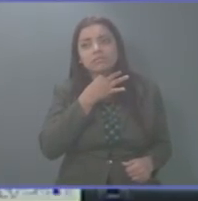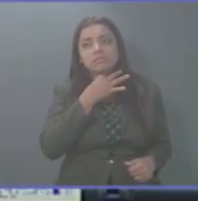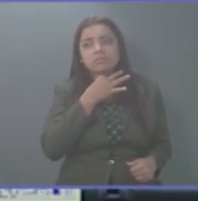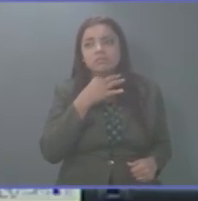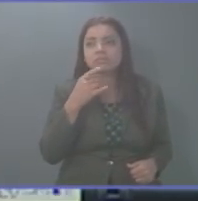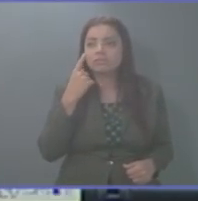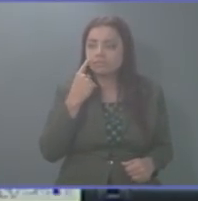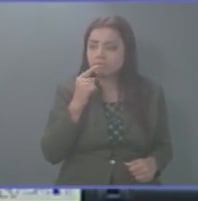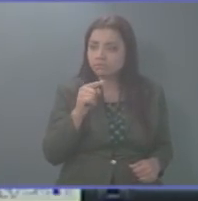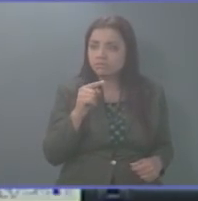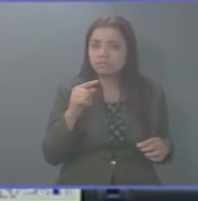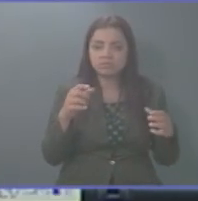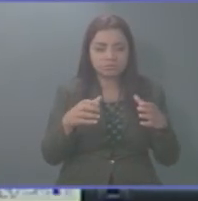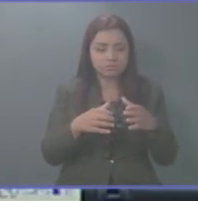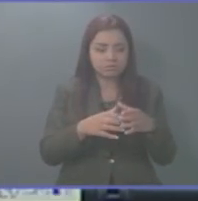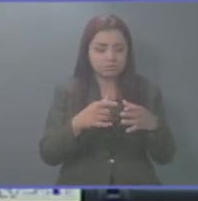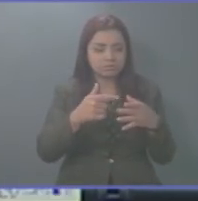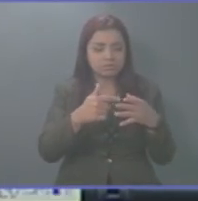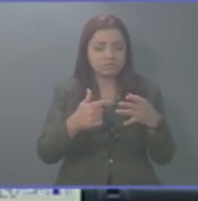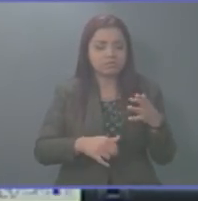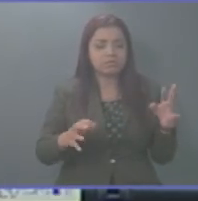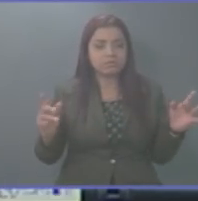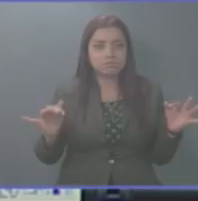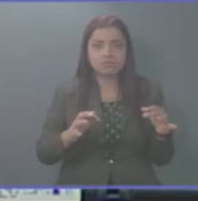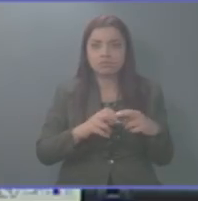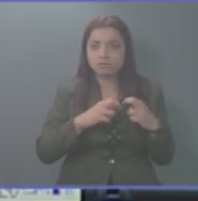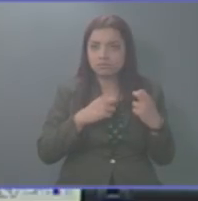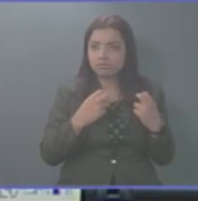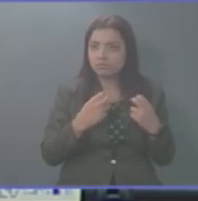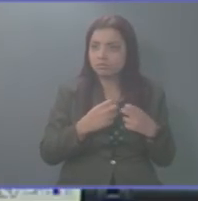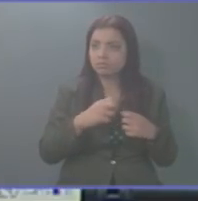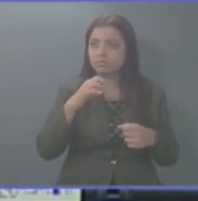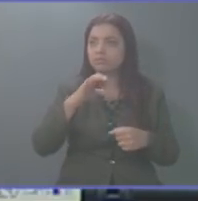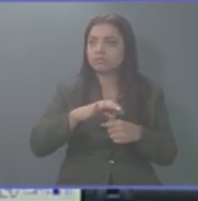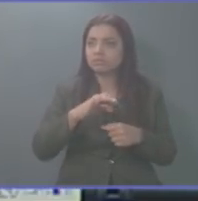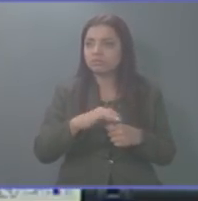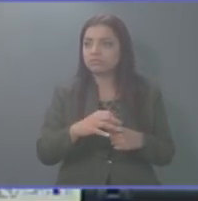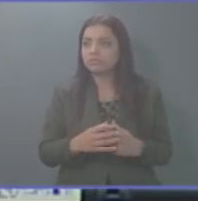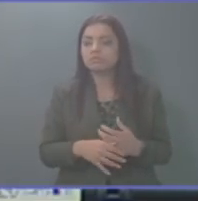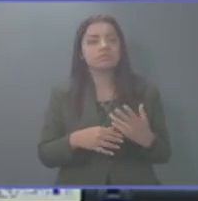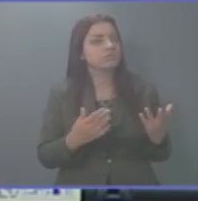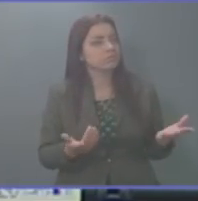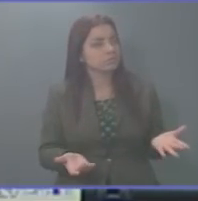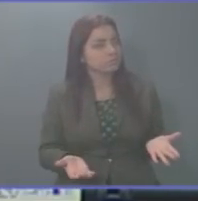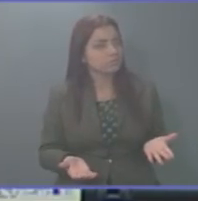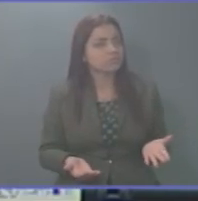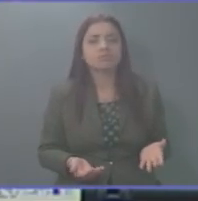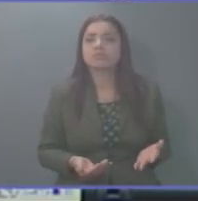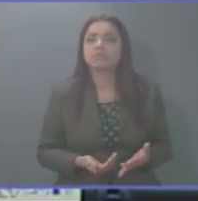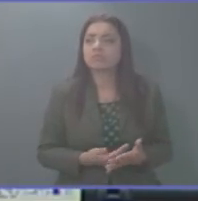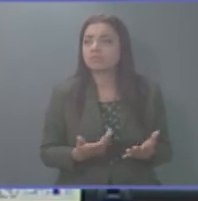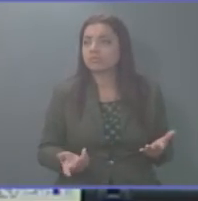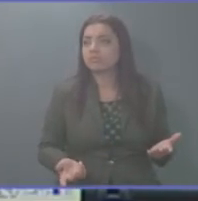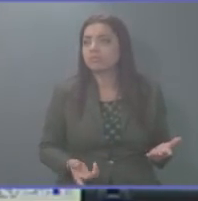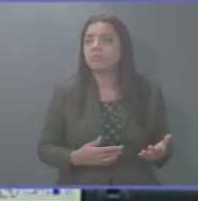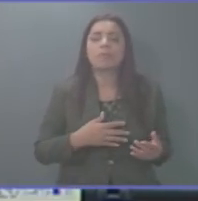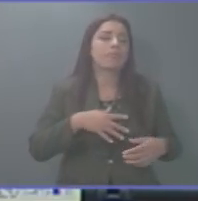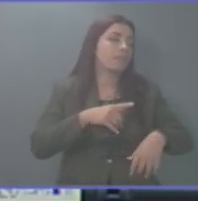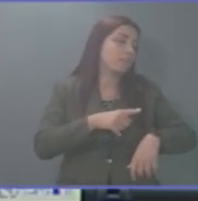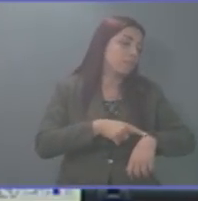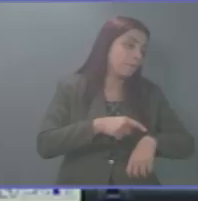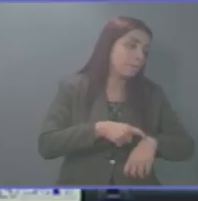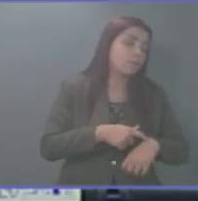cuando la Comisión de Reformas Electorales se le consultaba sobre el voto en el exterior, decían que ya no estábamos a